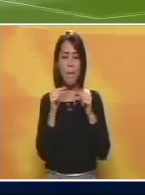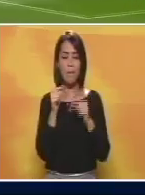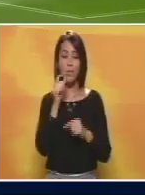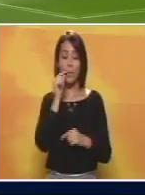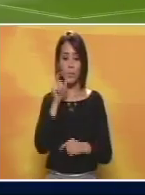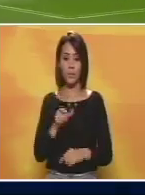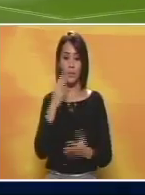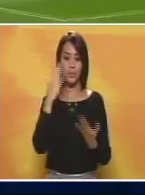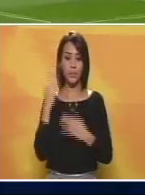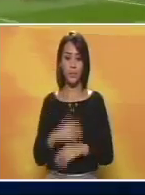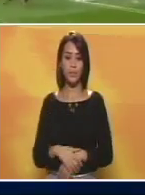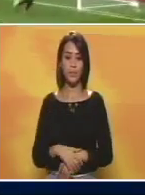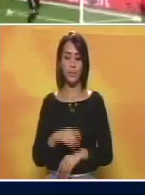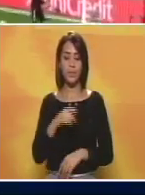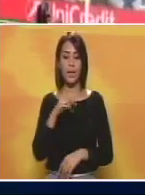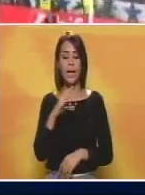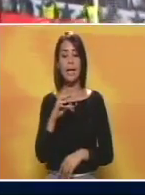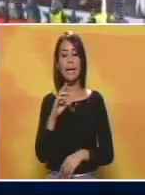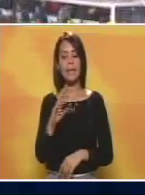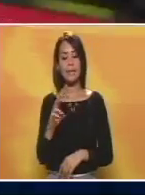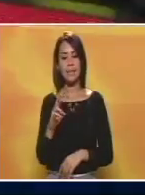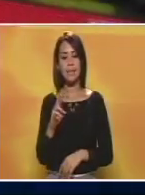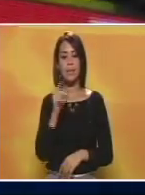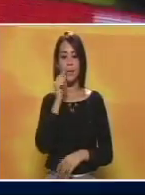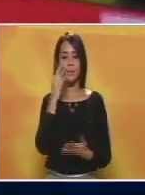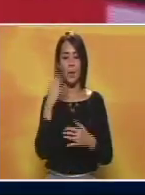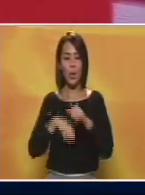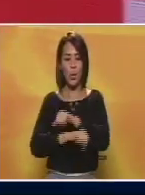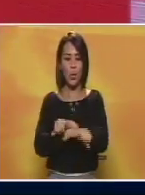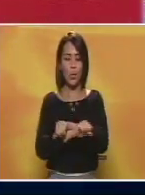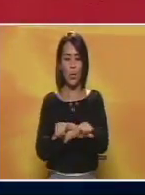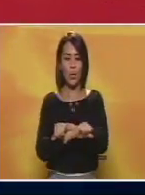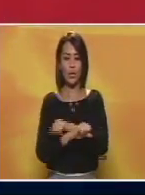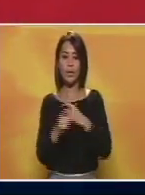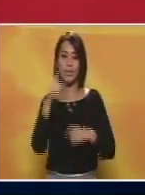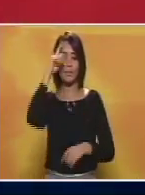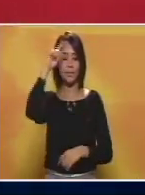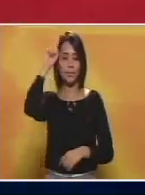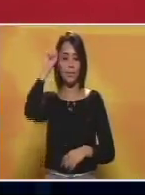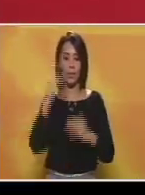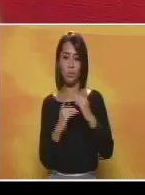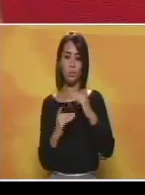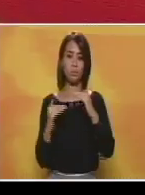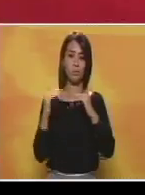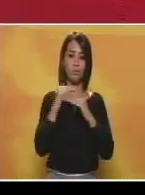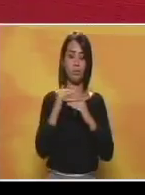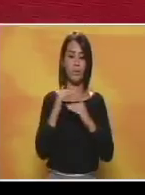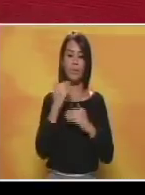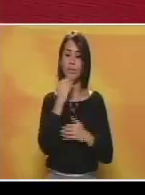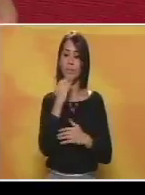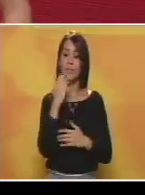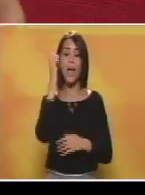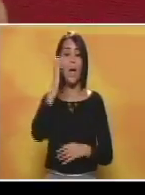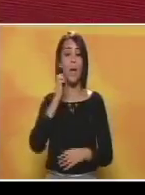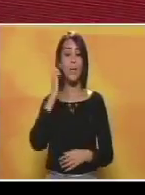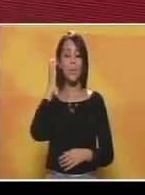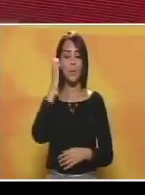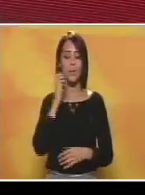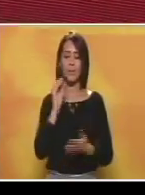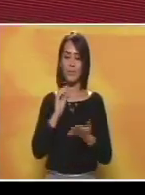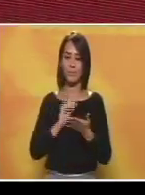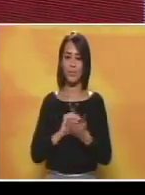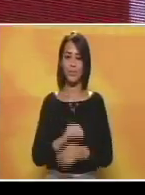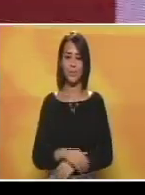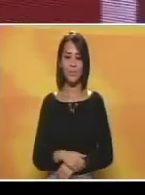Gianluigi Buffon. Cristiano Ronaldo canjeó el cobro por gol y mandó al Madrid a su octava semifinal europea